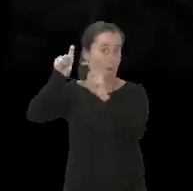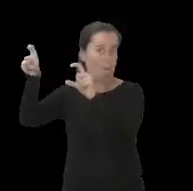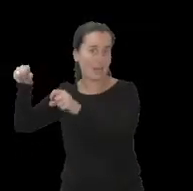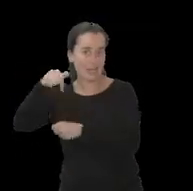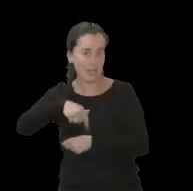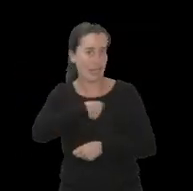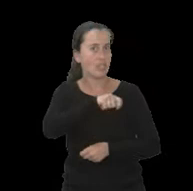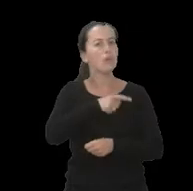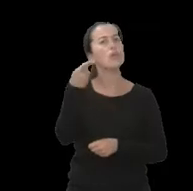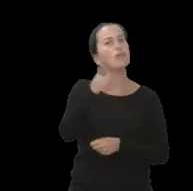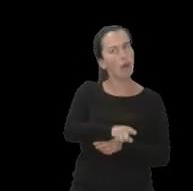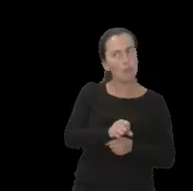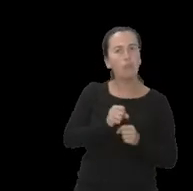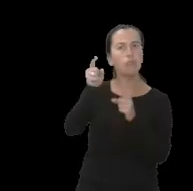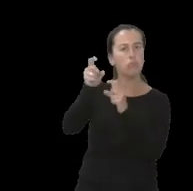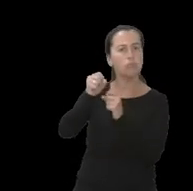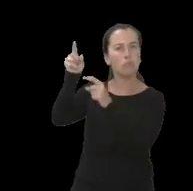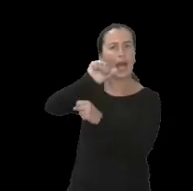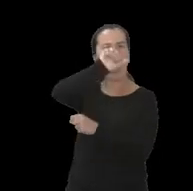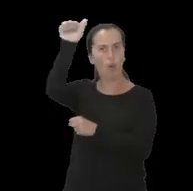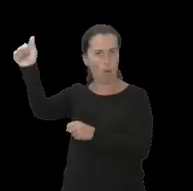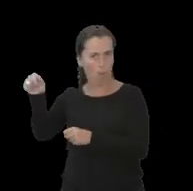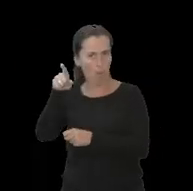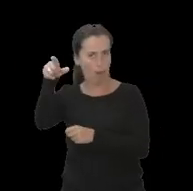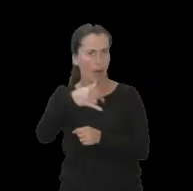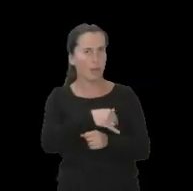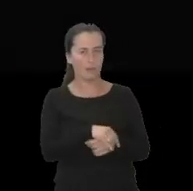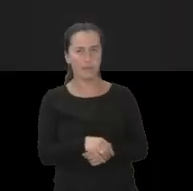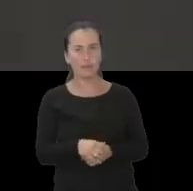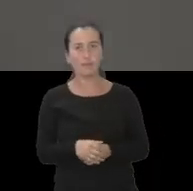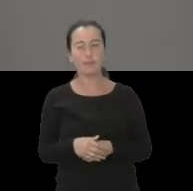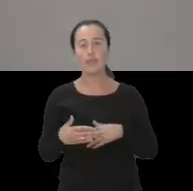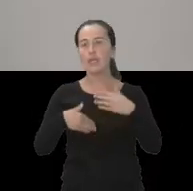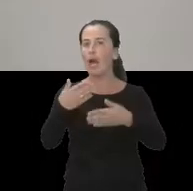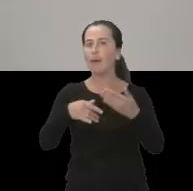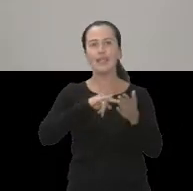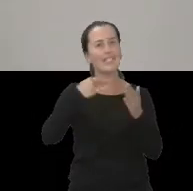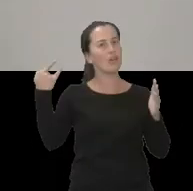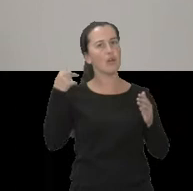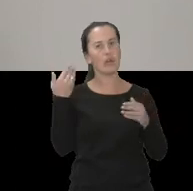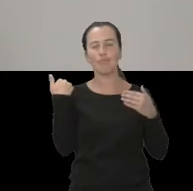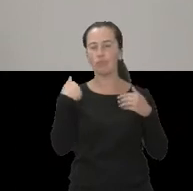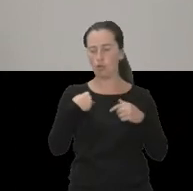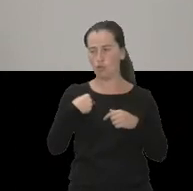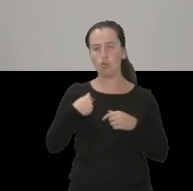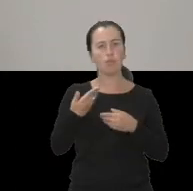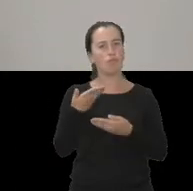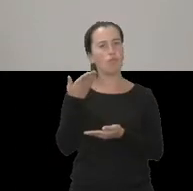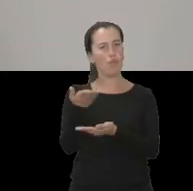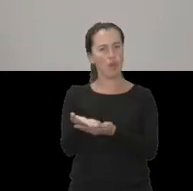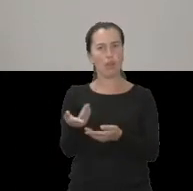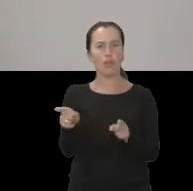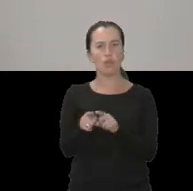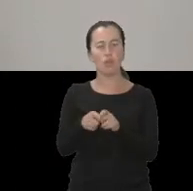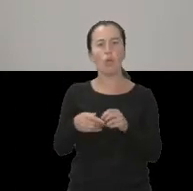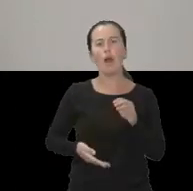que también fueron exportadas a toda Europa. Los avances tecnológicos incorporados por Masó Hermanos